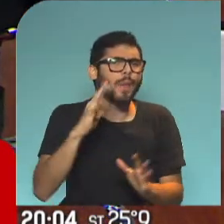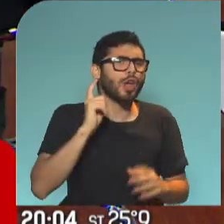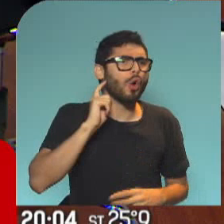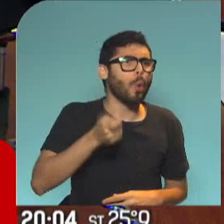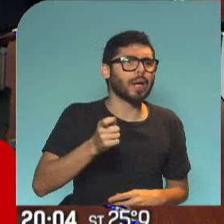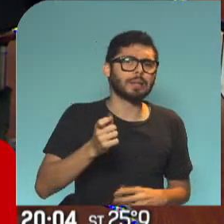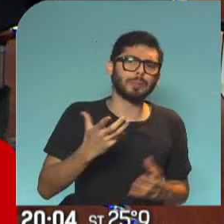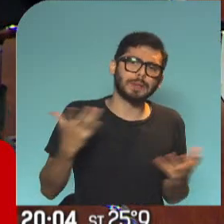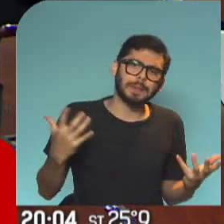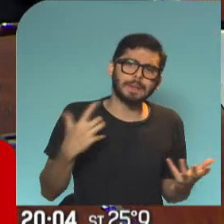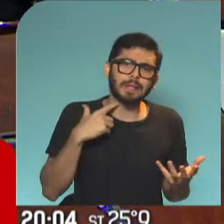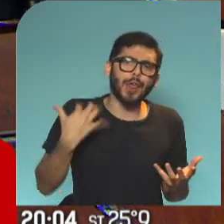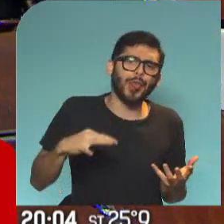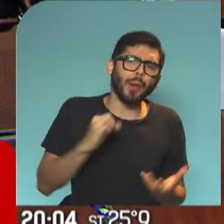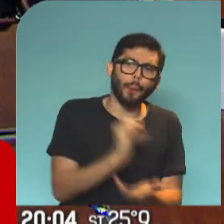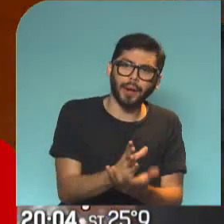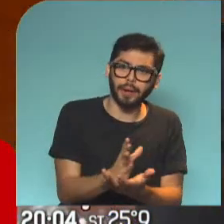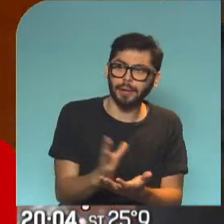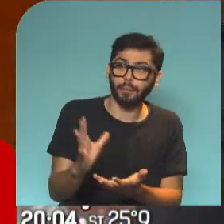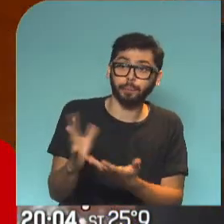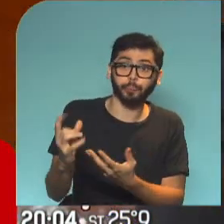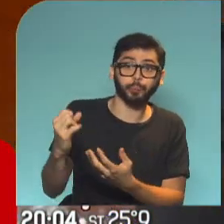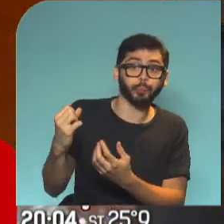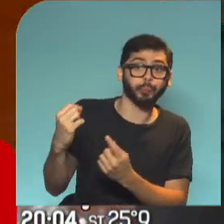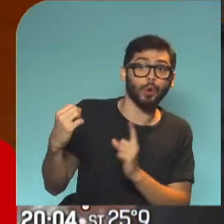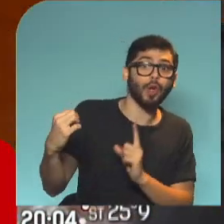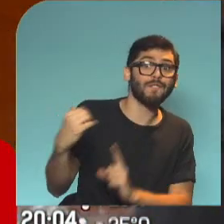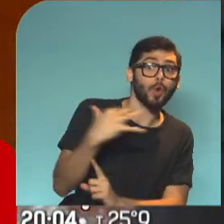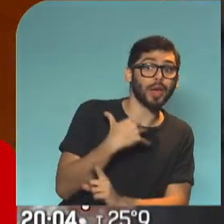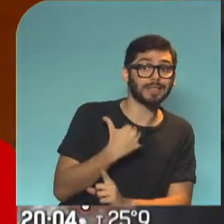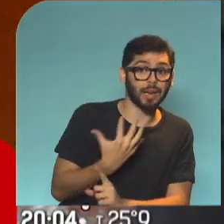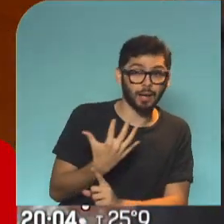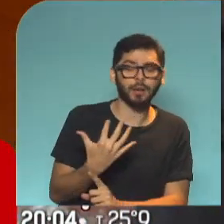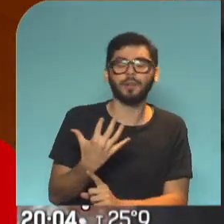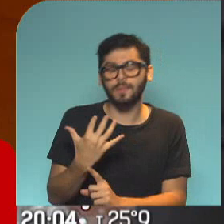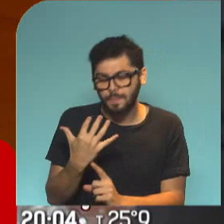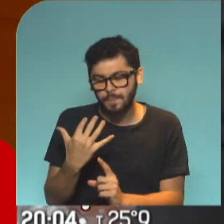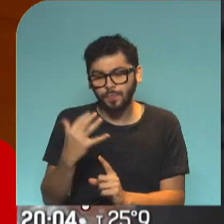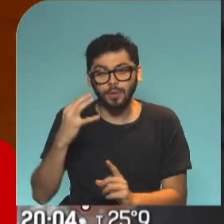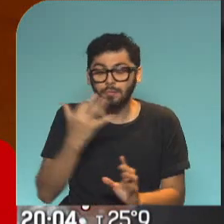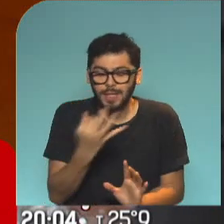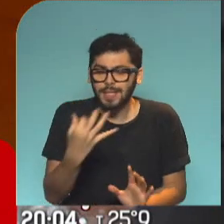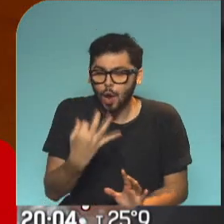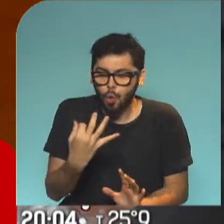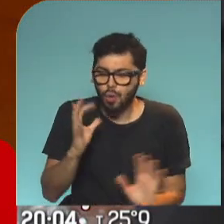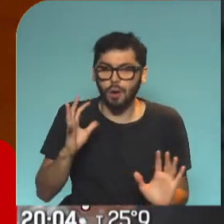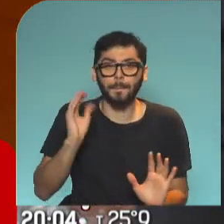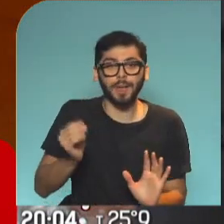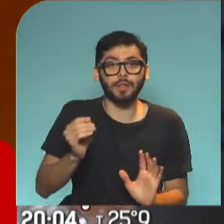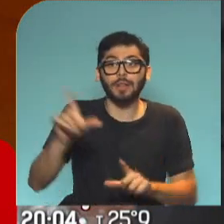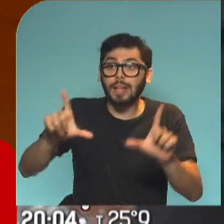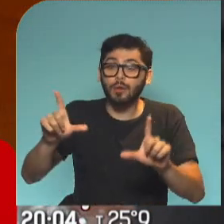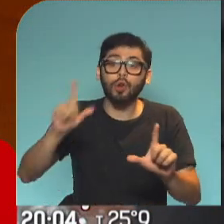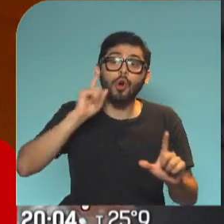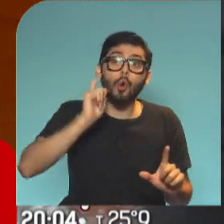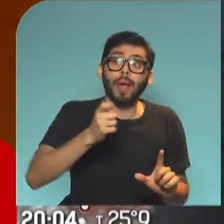tengo ninguna duda no tengo ninguno de lo que sucede jueces a través de algunos medios se sienten más condicionados no sé por qué